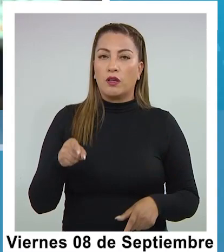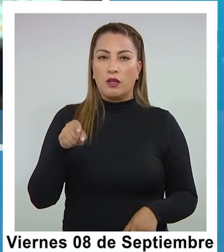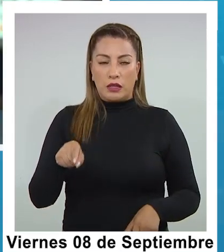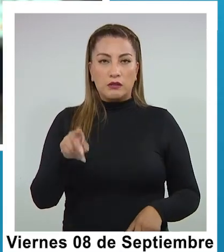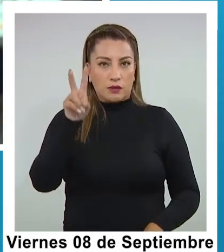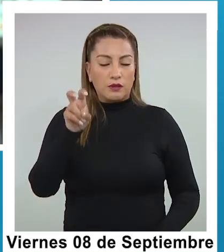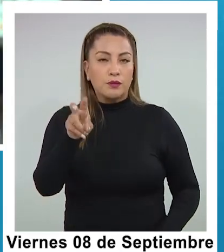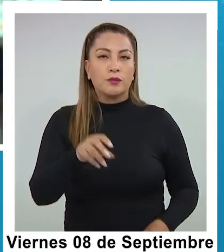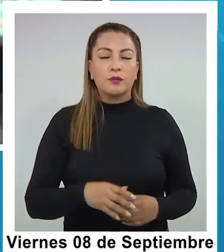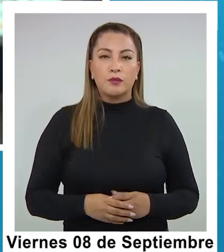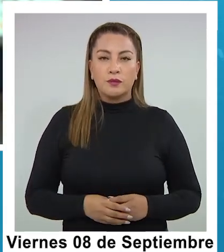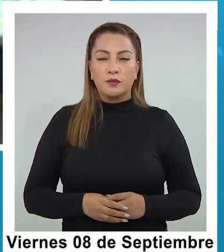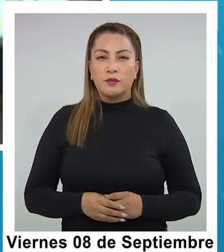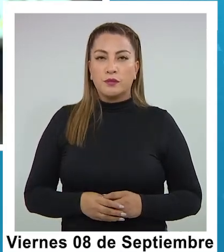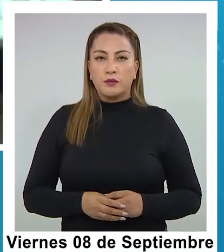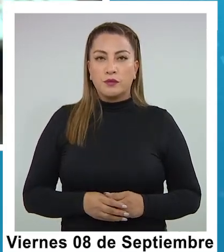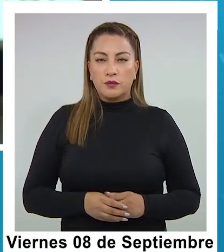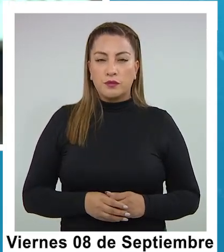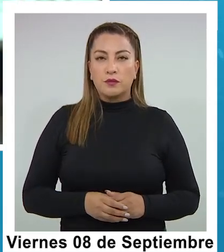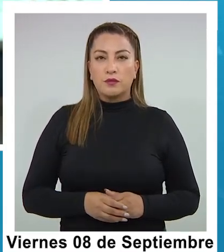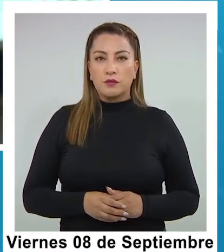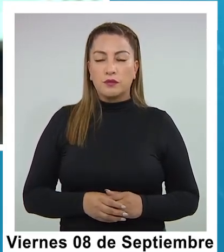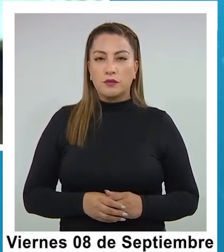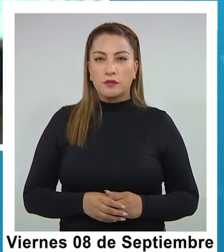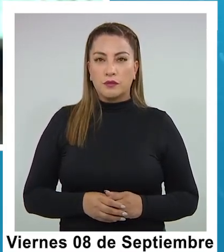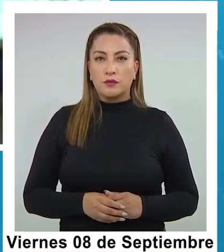ese aspecto. Tenemos